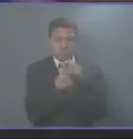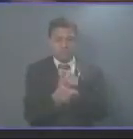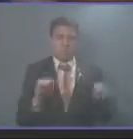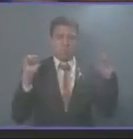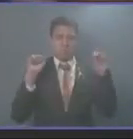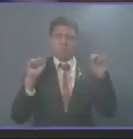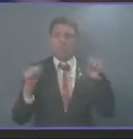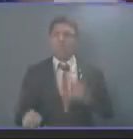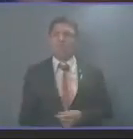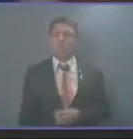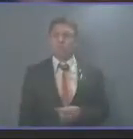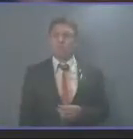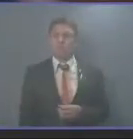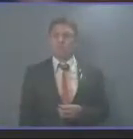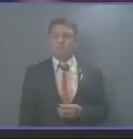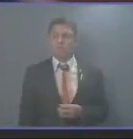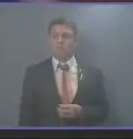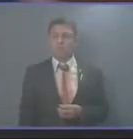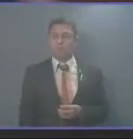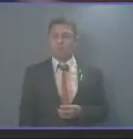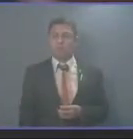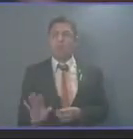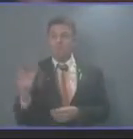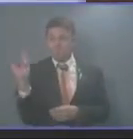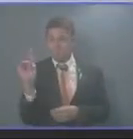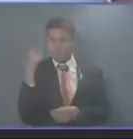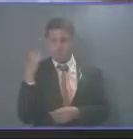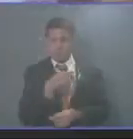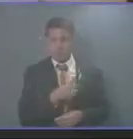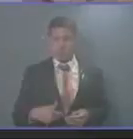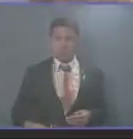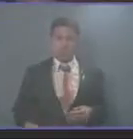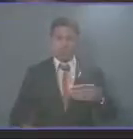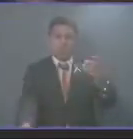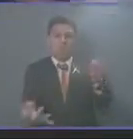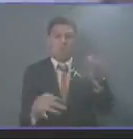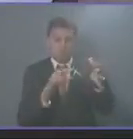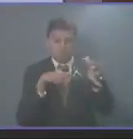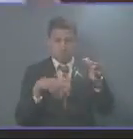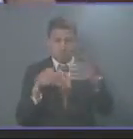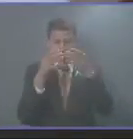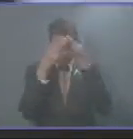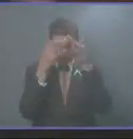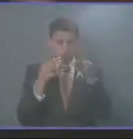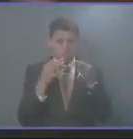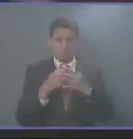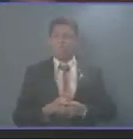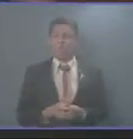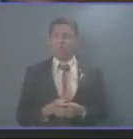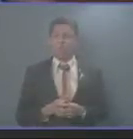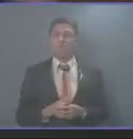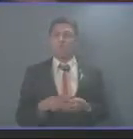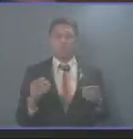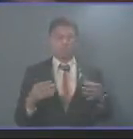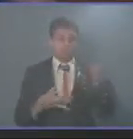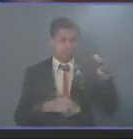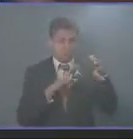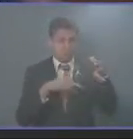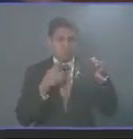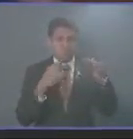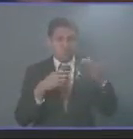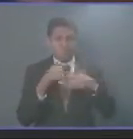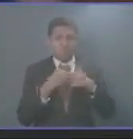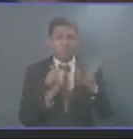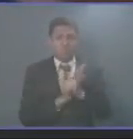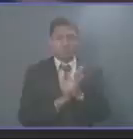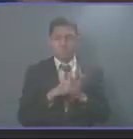Dios, Unión, Libertad, y con su venia, presidente, leo el decreto. Decreto número, la